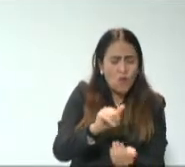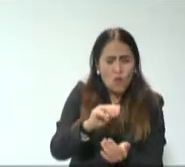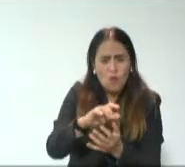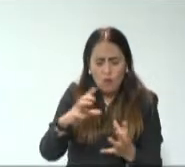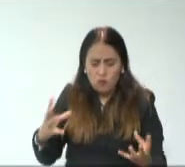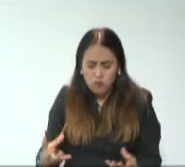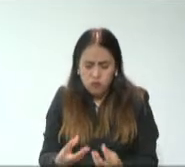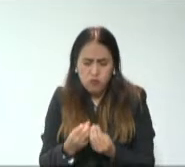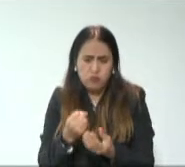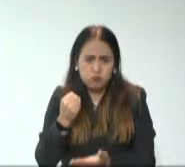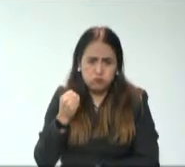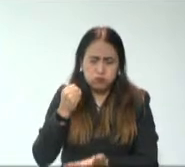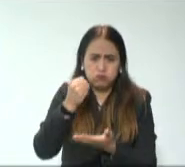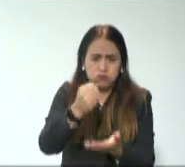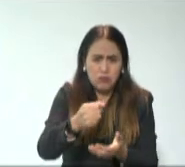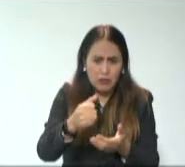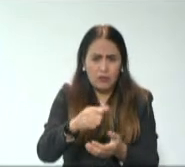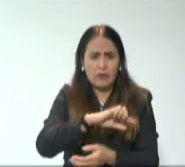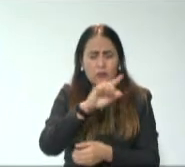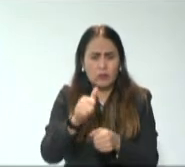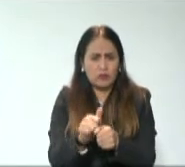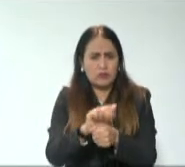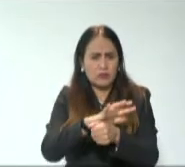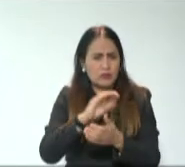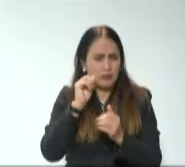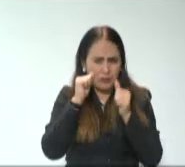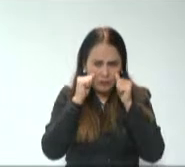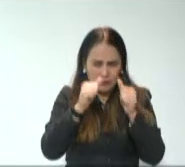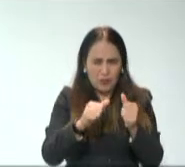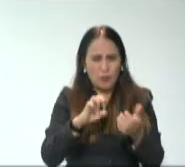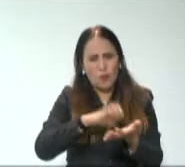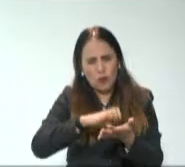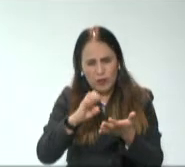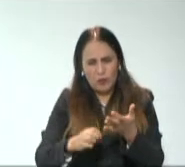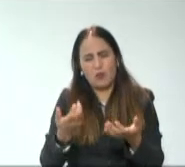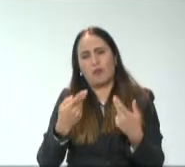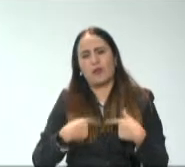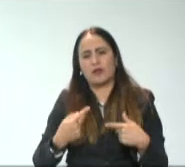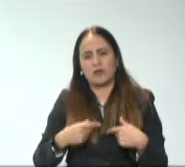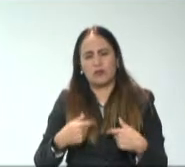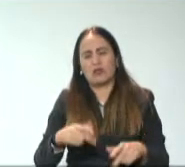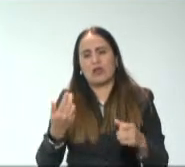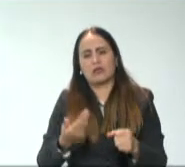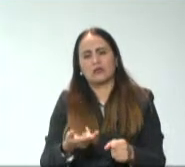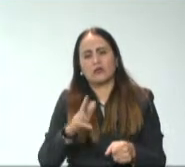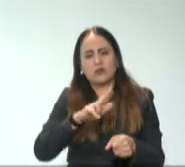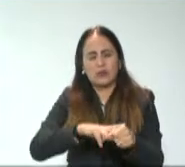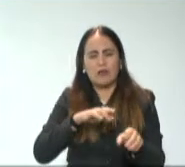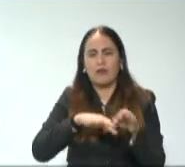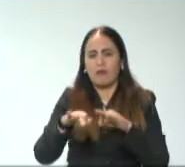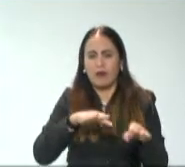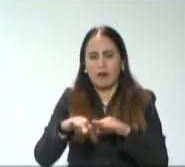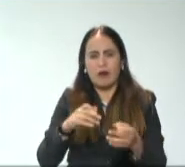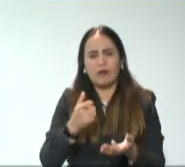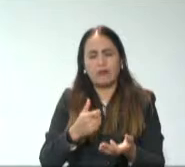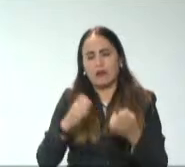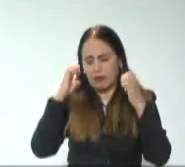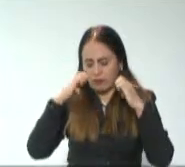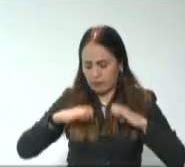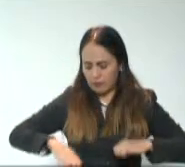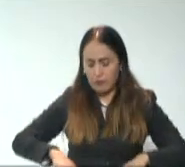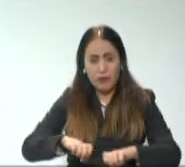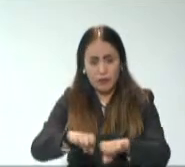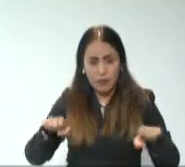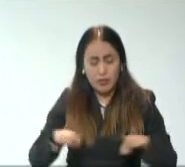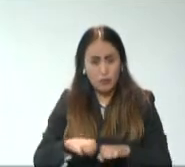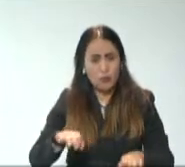emergencia en tanto la compra de medicamentos de respiradores de medicamentos y demás y la otra es cómo